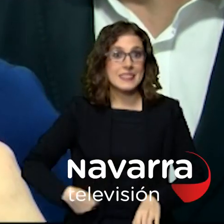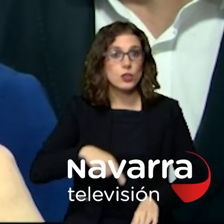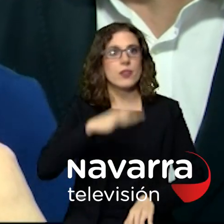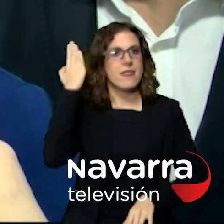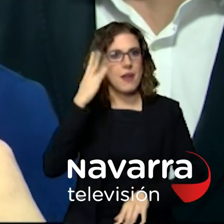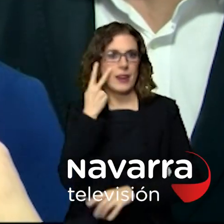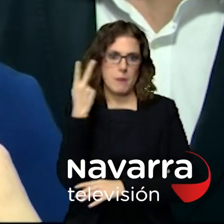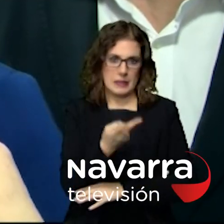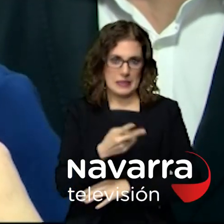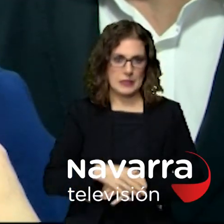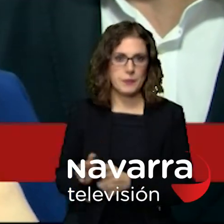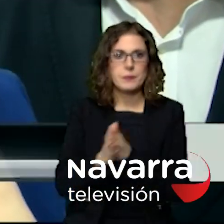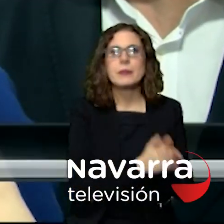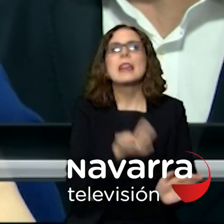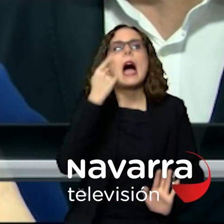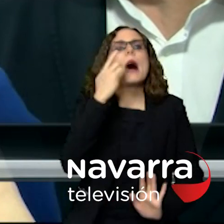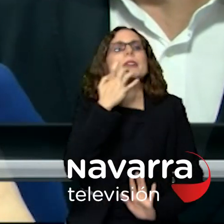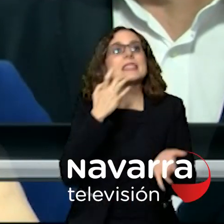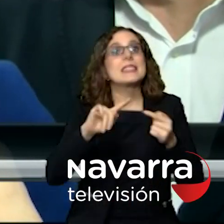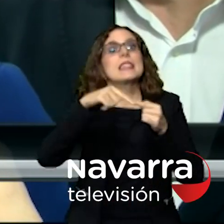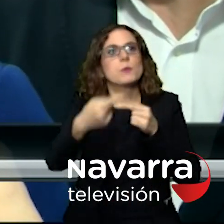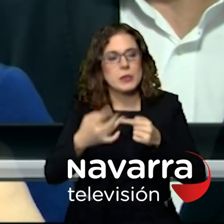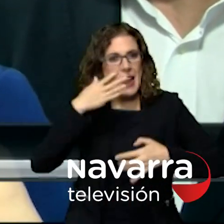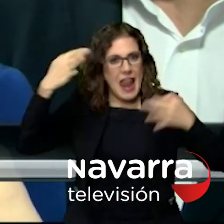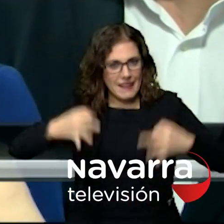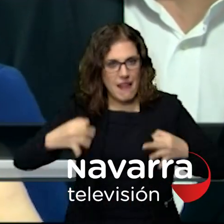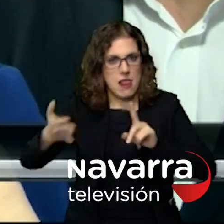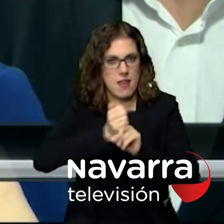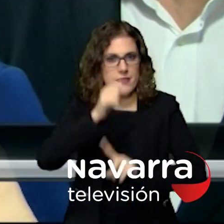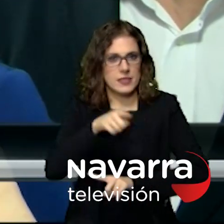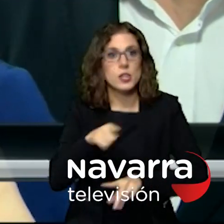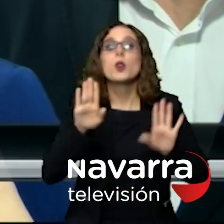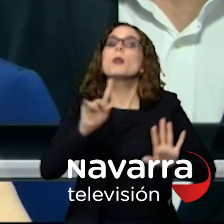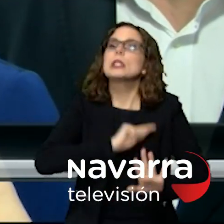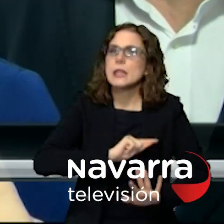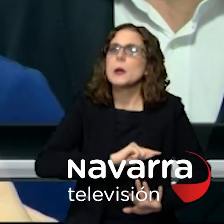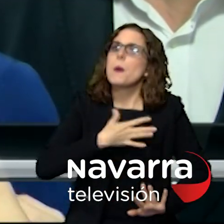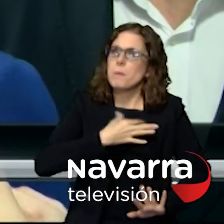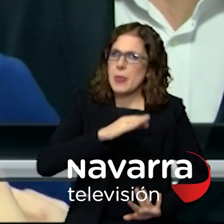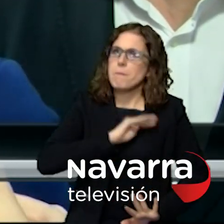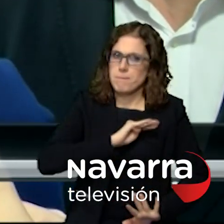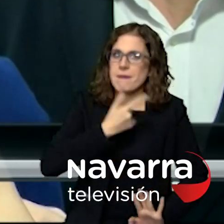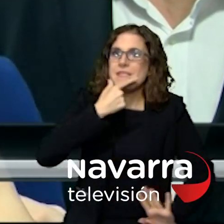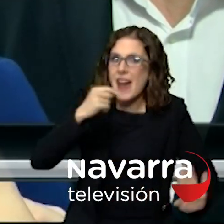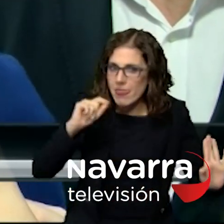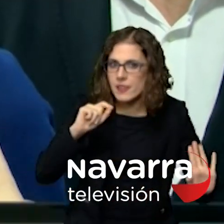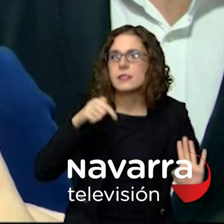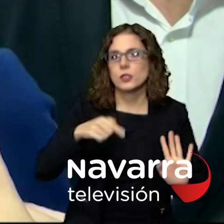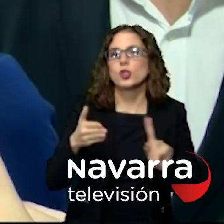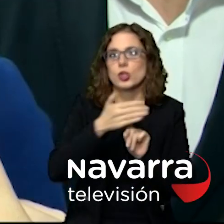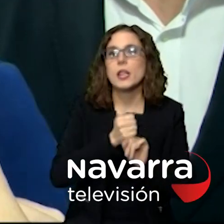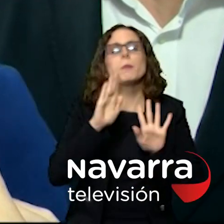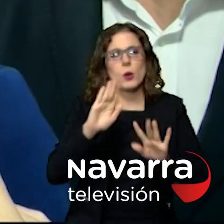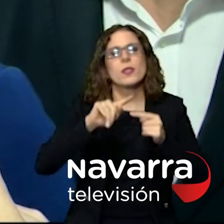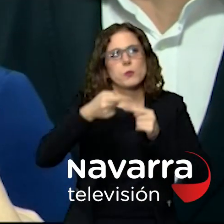Que ya veremos a ver si eso acaba materializándose, pero creo que tenemos muchas papeletas para que esto pueda ser así. Pero como digo, a la tarde daremos más